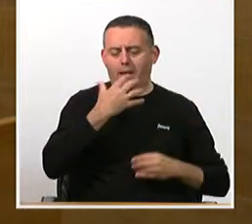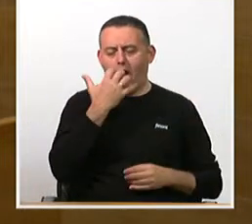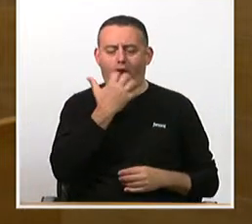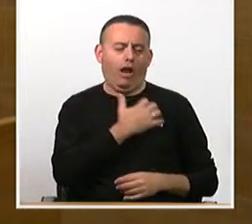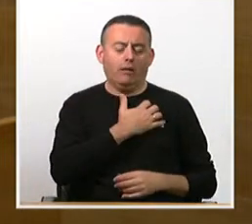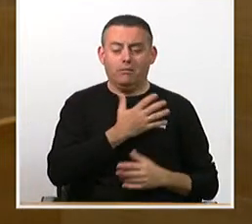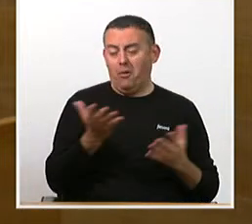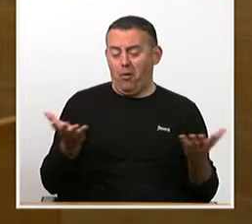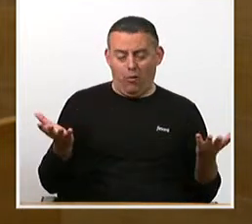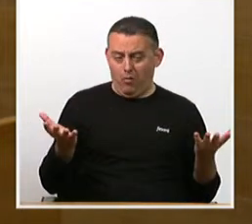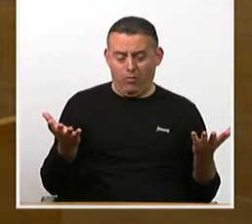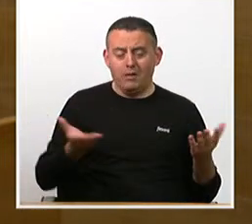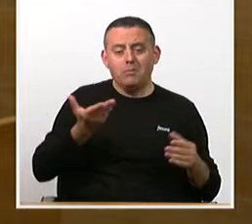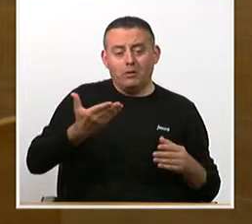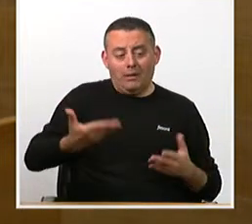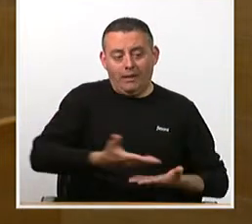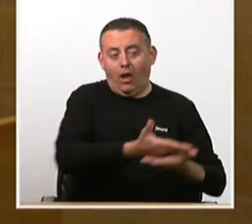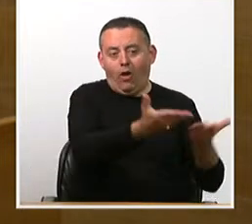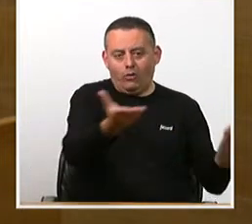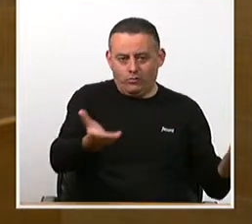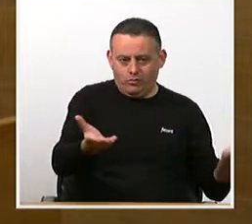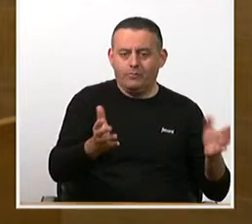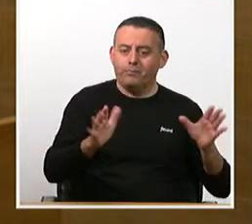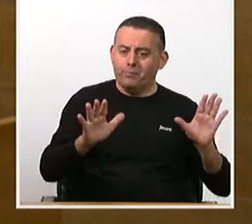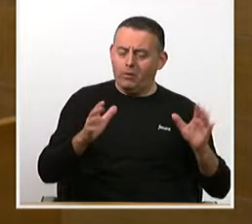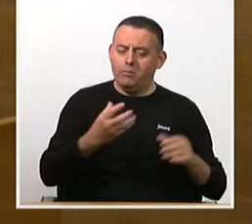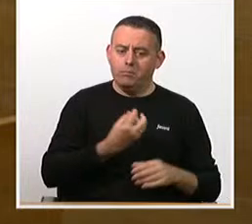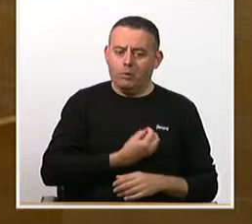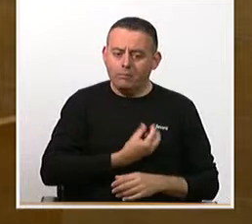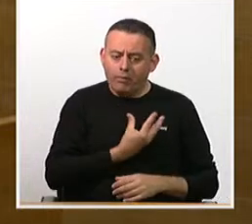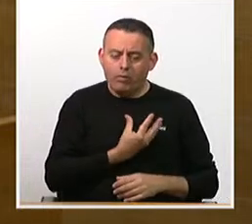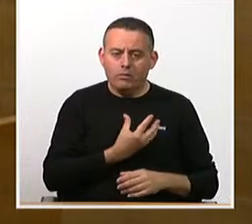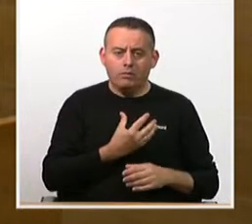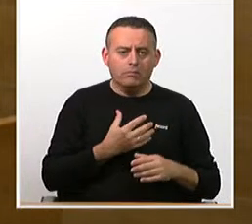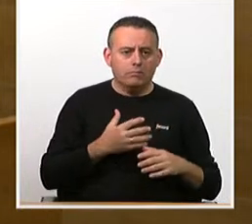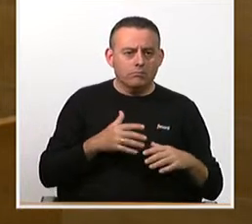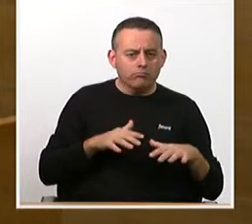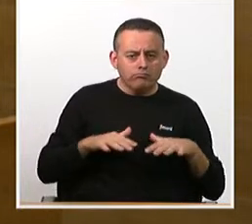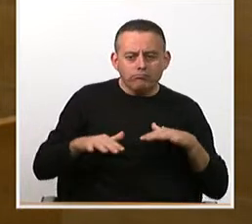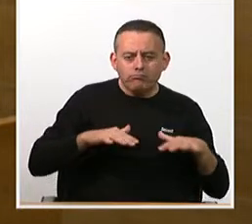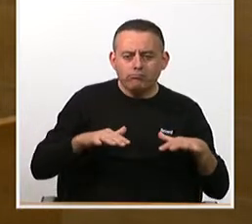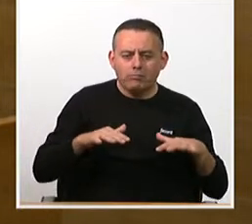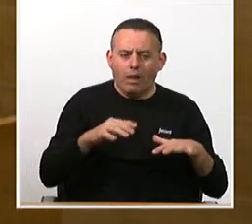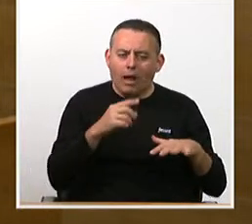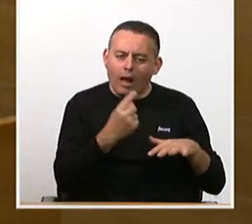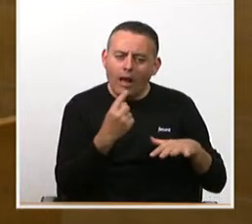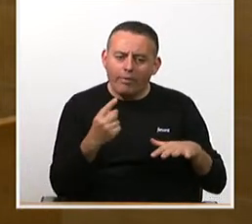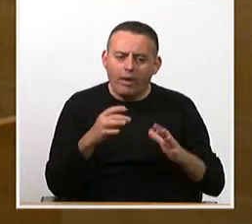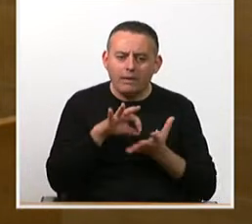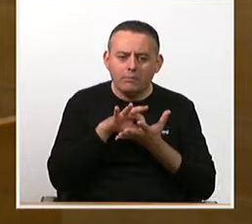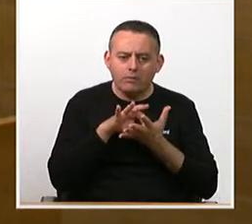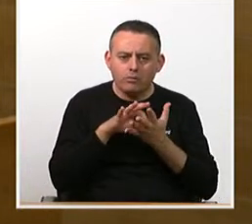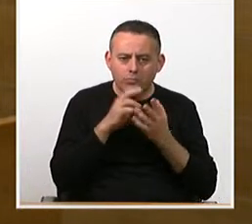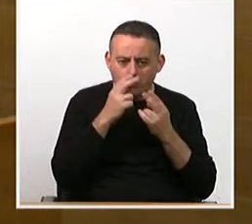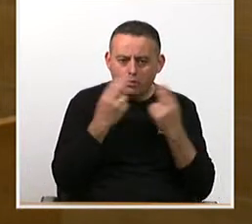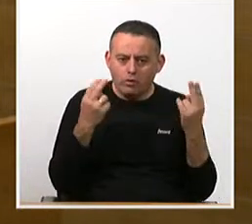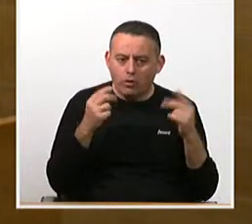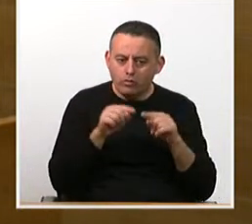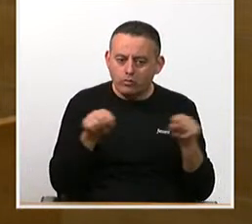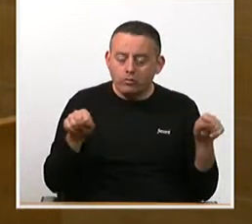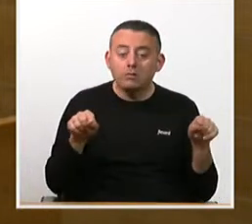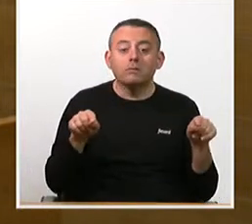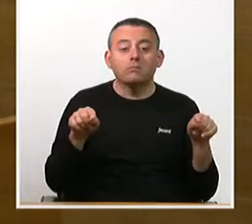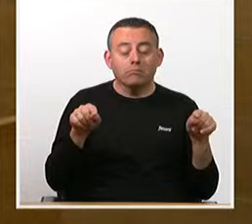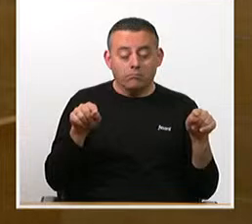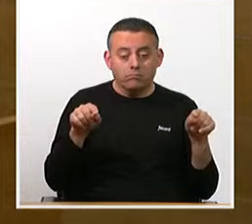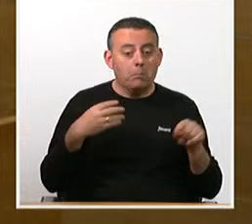dado el nivel de dotación de preparación de motivación de todos y cada uno de nuestros servidores públicos los dependientes del gobierno